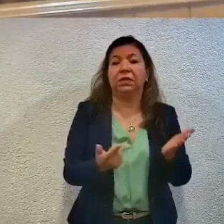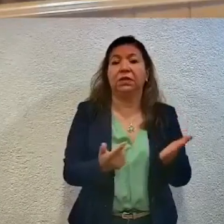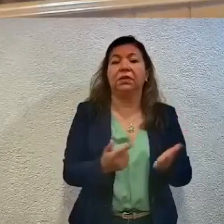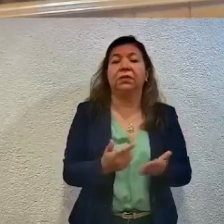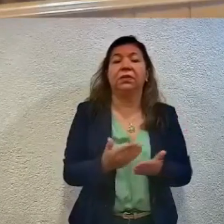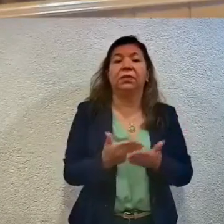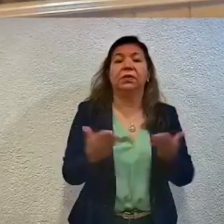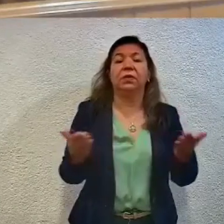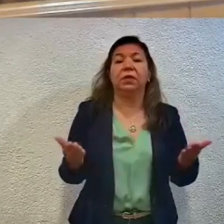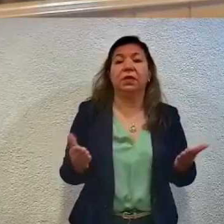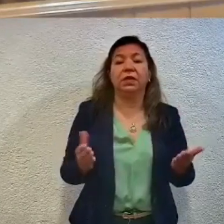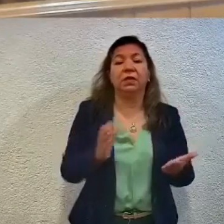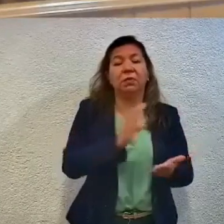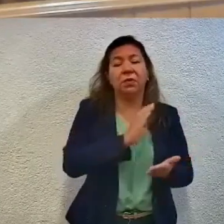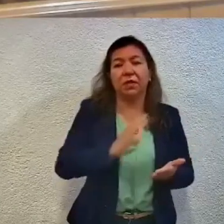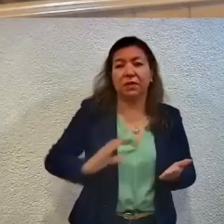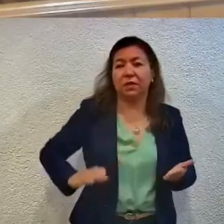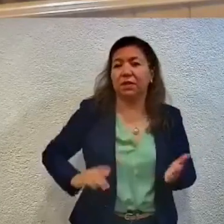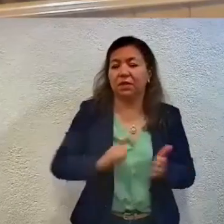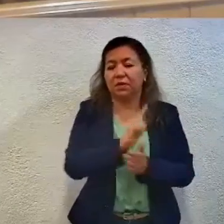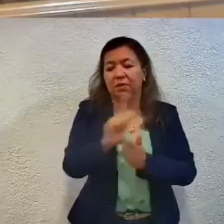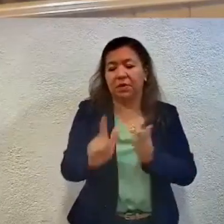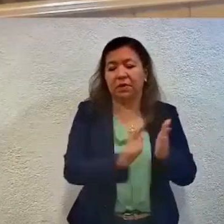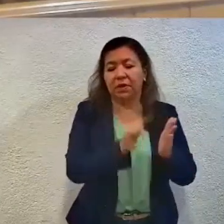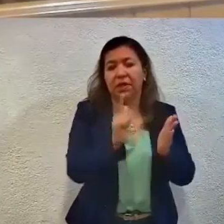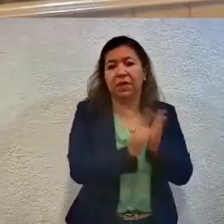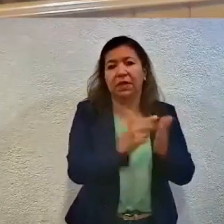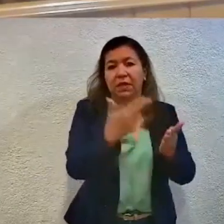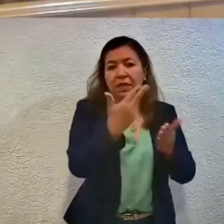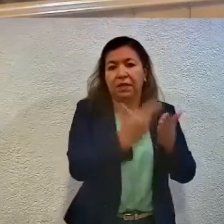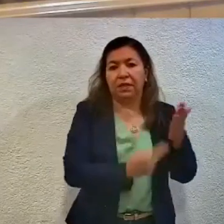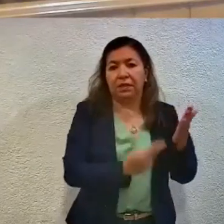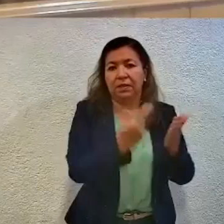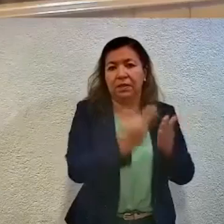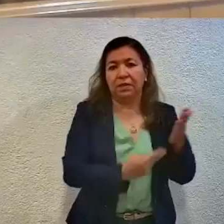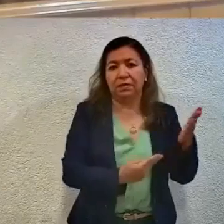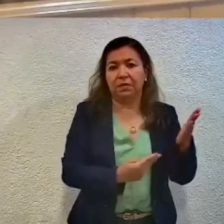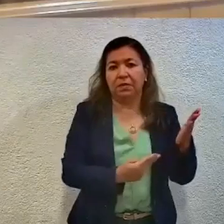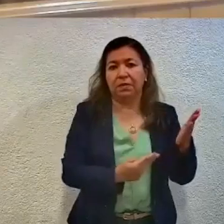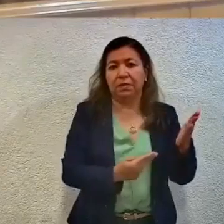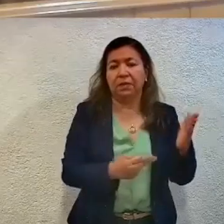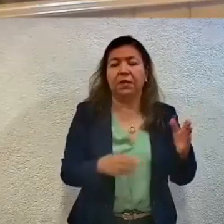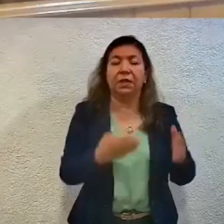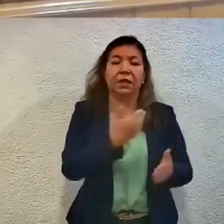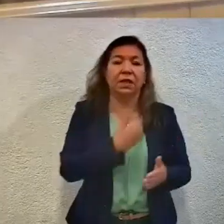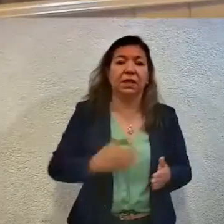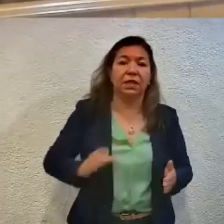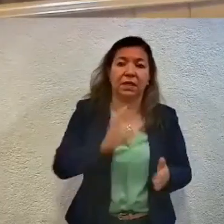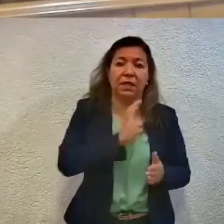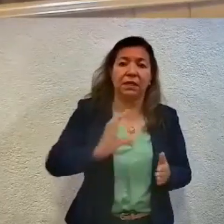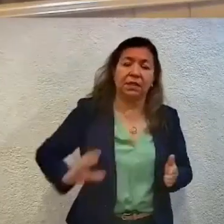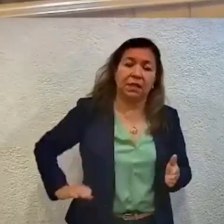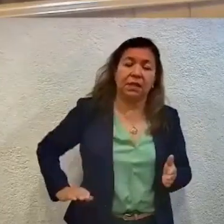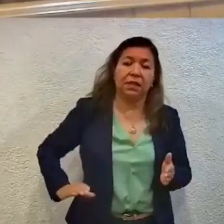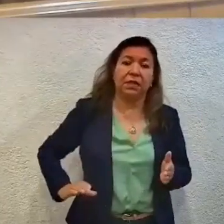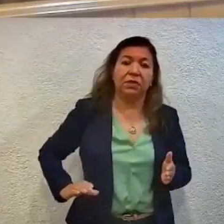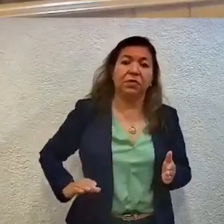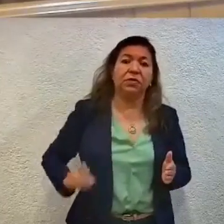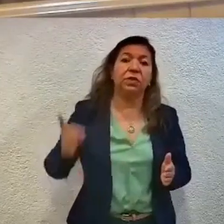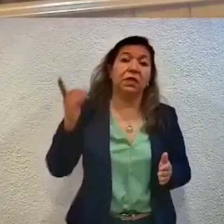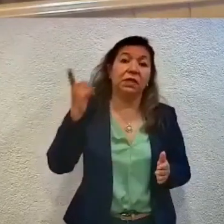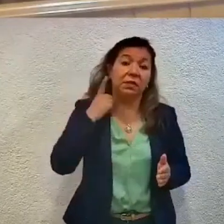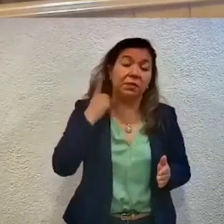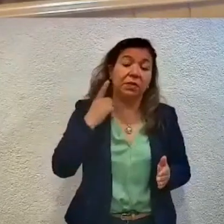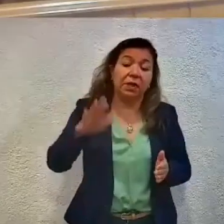calidad, esto es, en la etapa de postulación como lo marca la ley y los lineamientos para el registro de candidaturas para el proceso